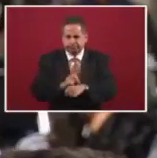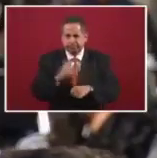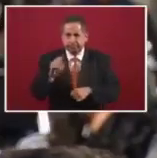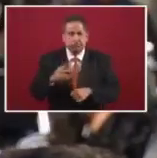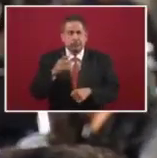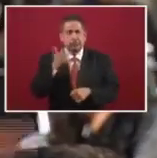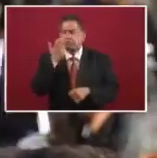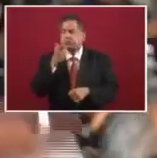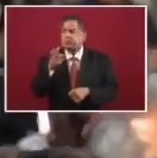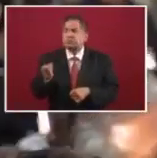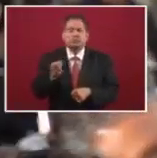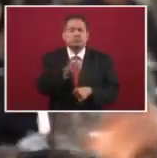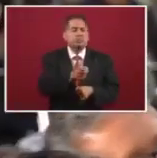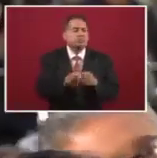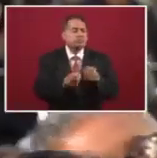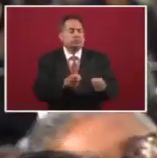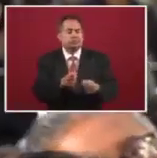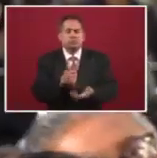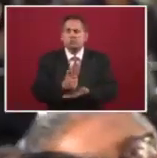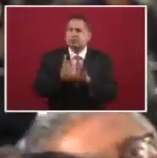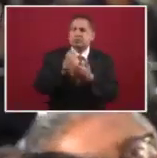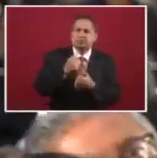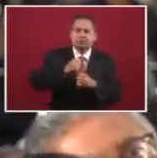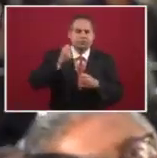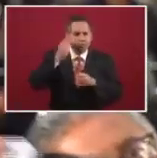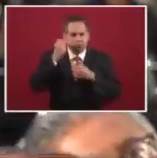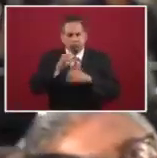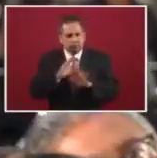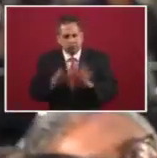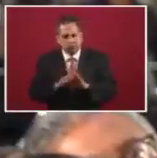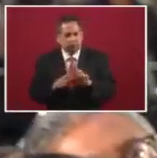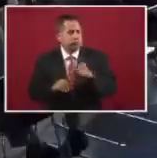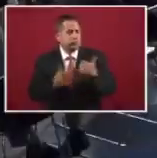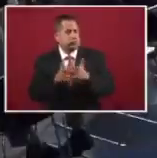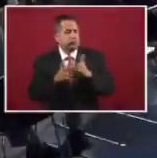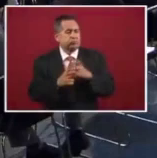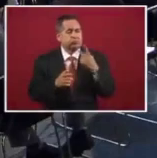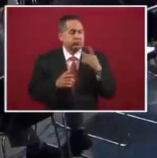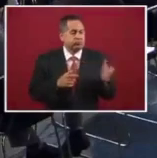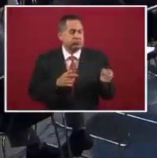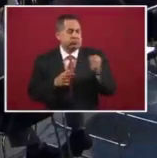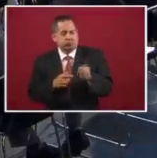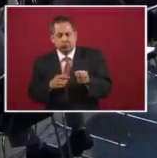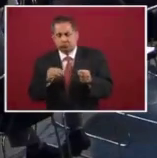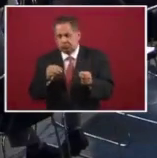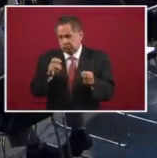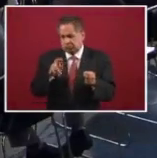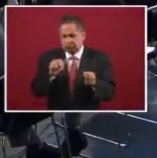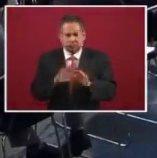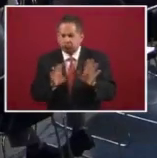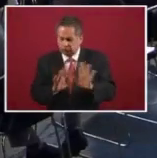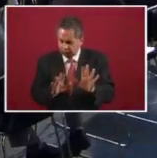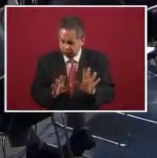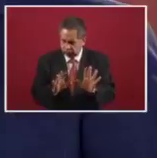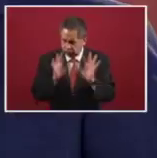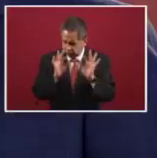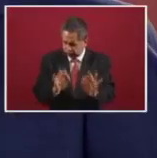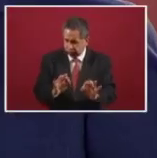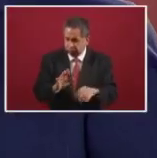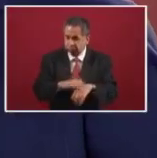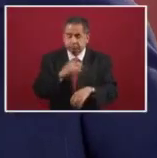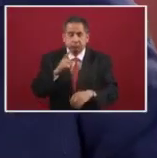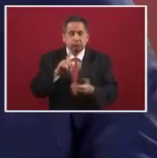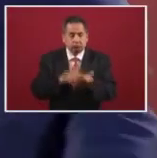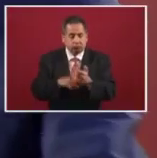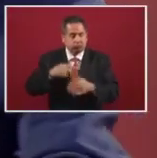den los puestos por ayuda en campaña y porque venían de otros partidos y ahora son morenos y ahora, pero ¿por qué?